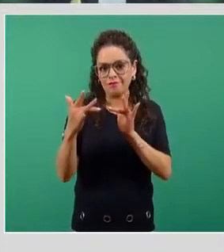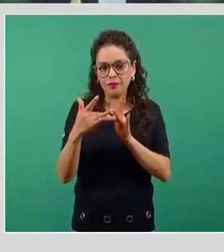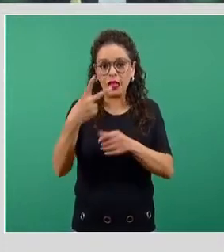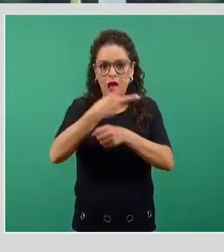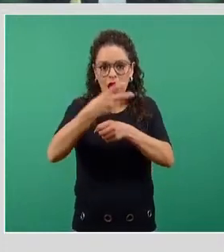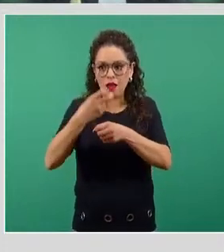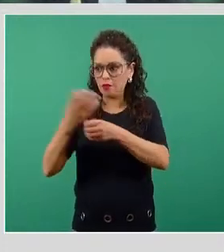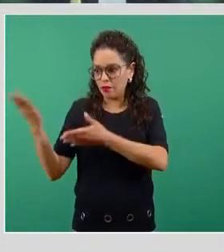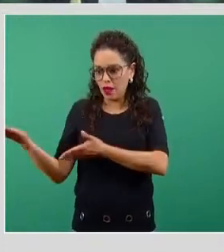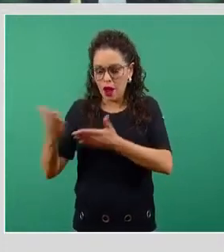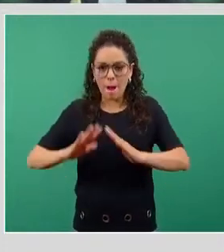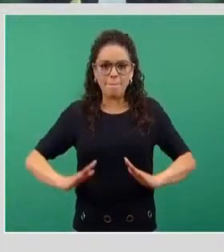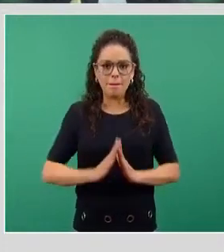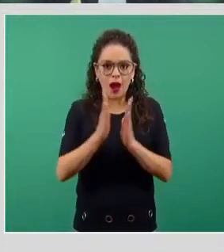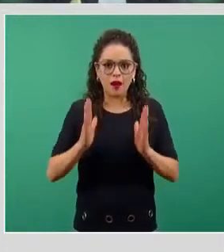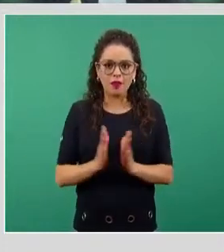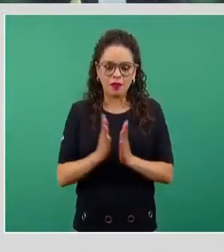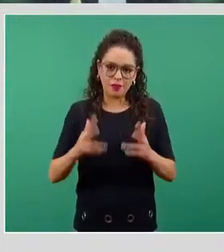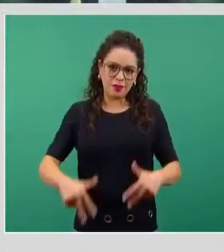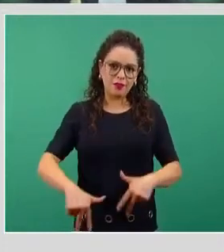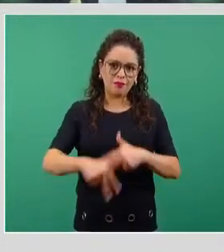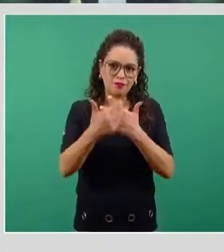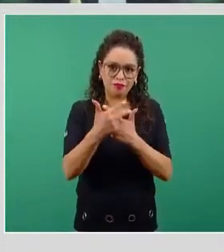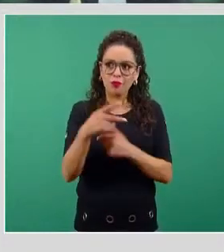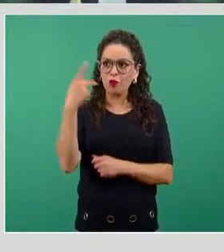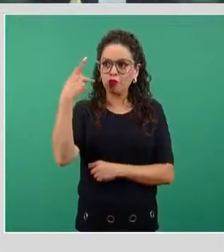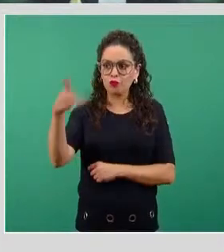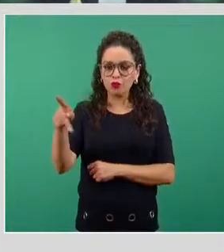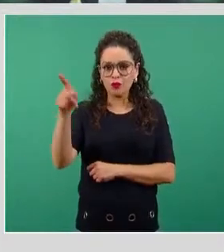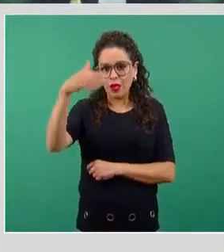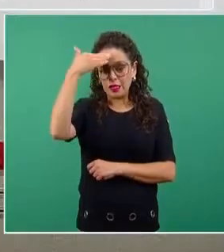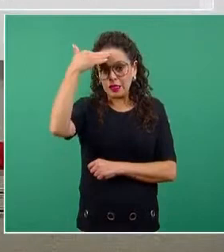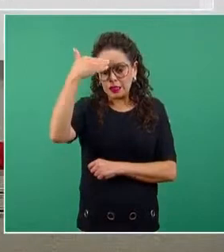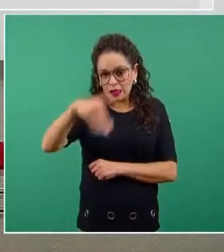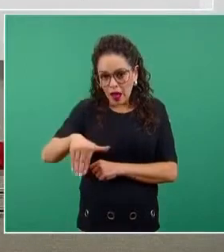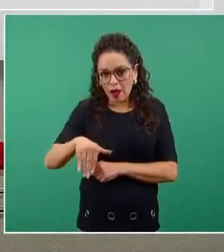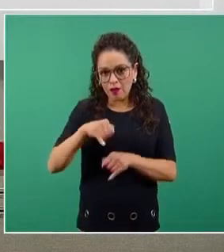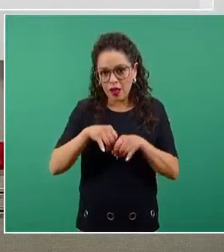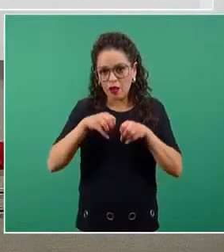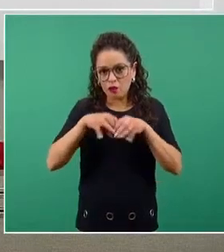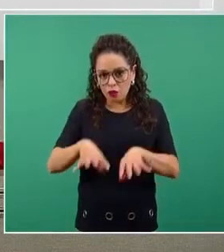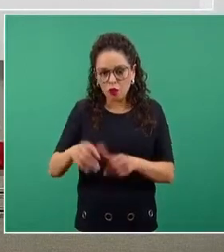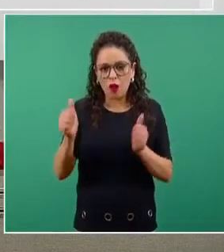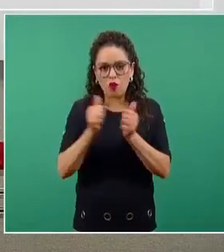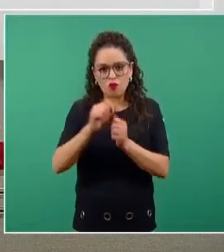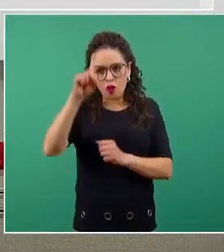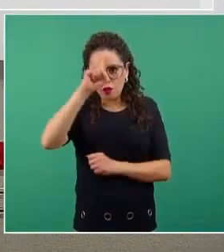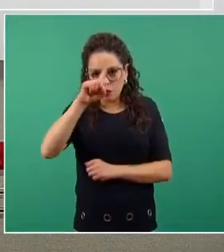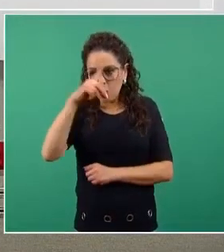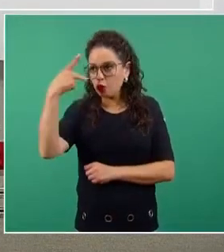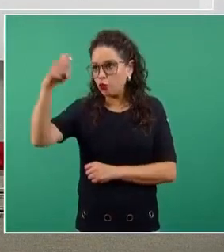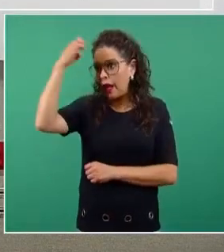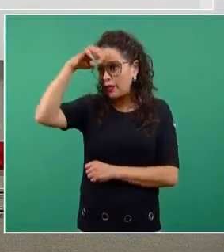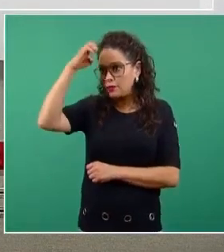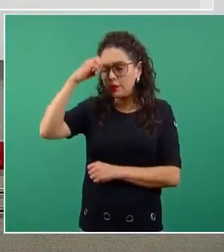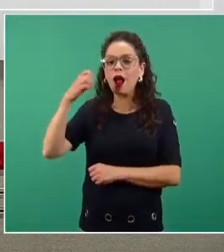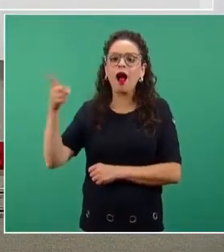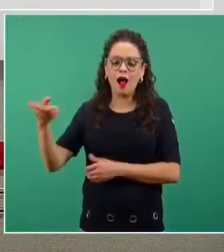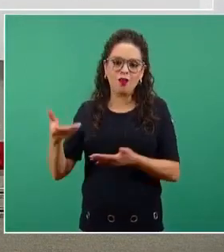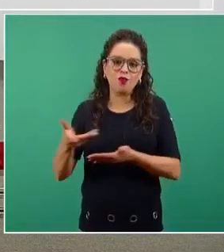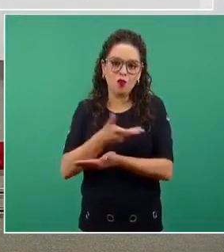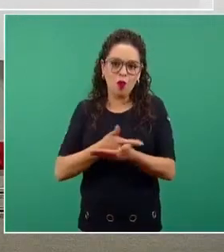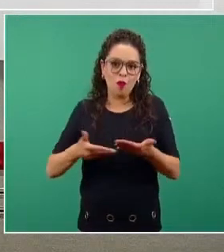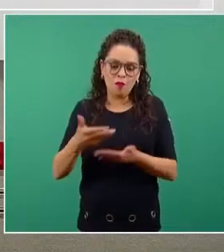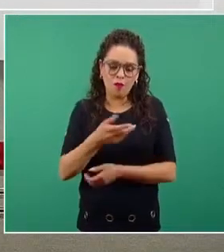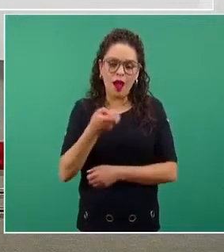que estén expresando todo su conocimiento y sus recomendaciones a la población. Entonces, esa es la razón por la que